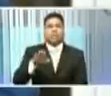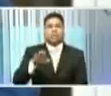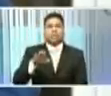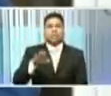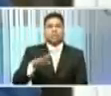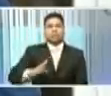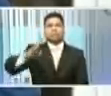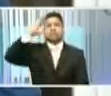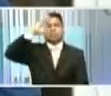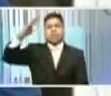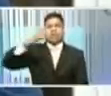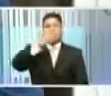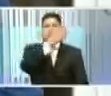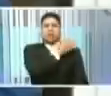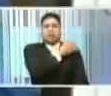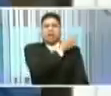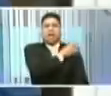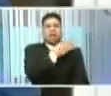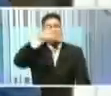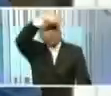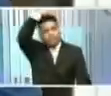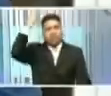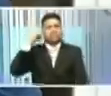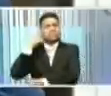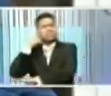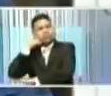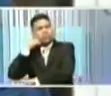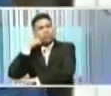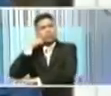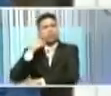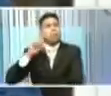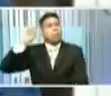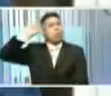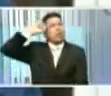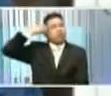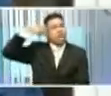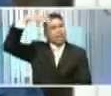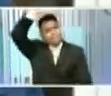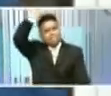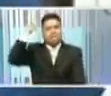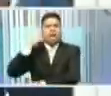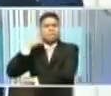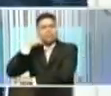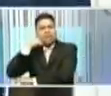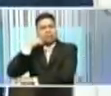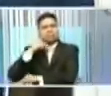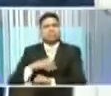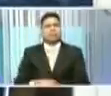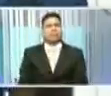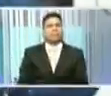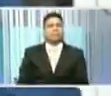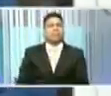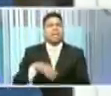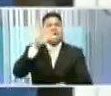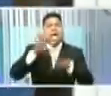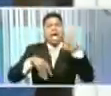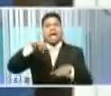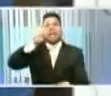generalísimo Francisco de Miranda. Vamos a recordar a Miranda. El 14 de